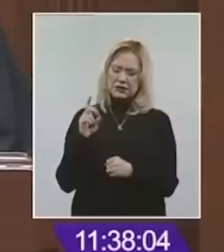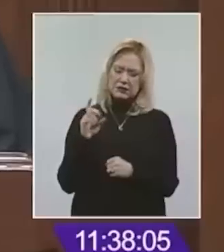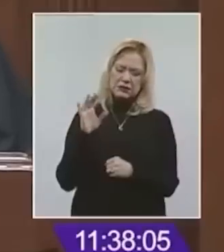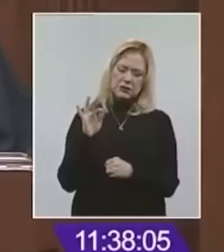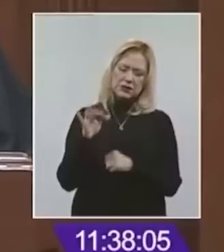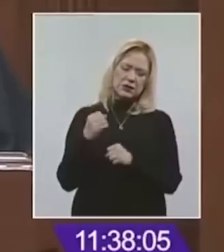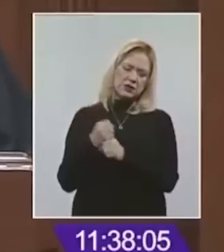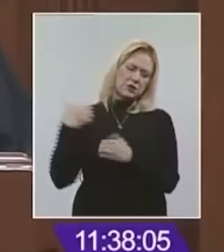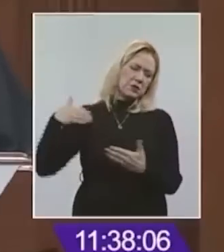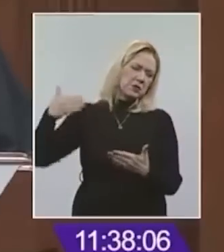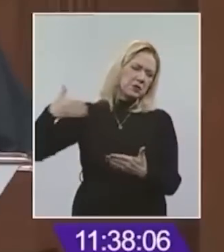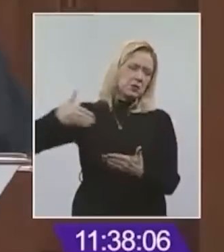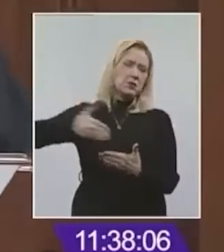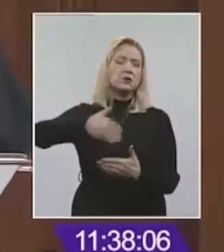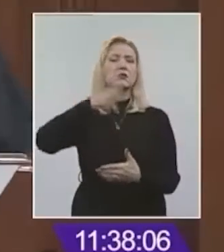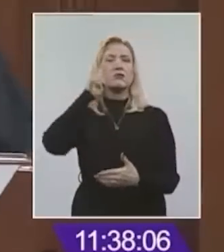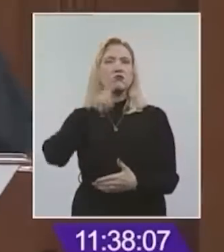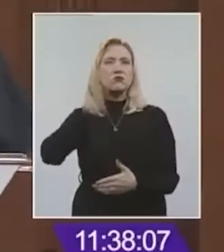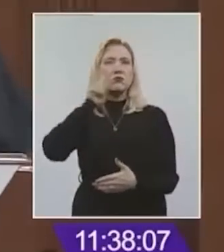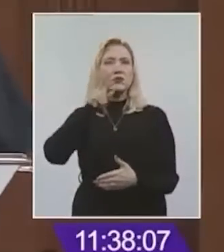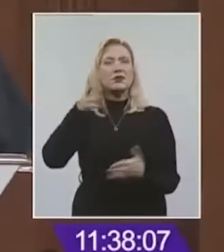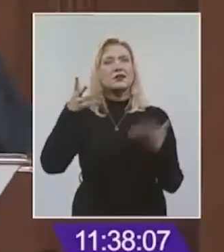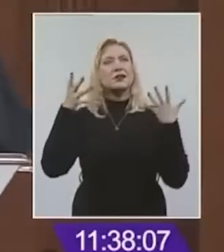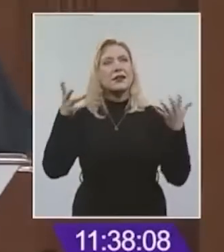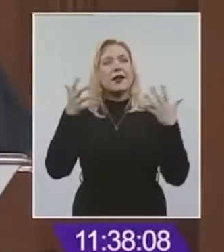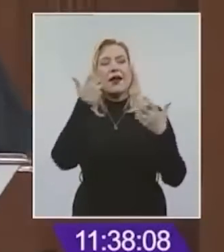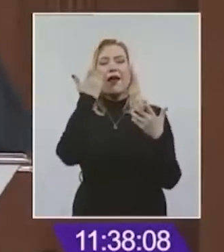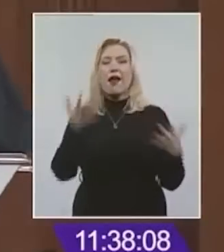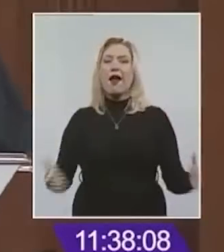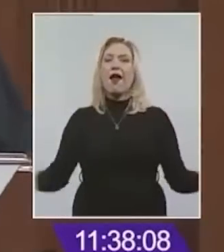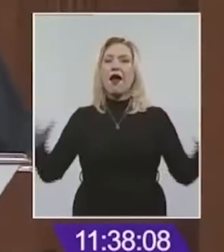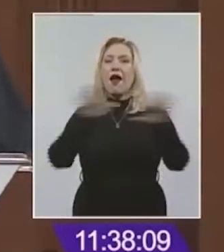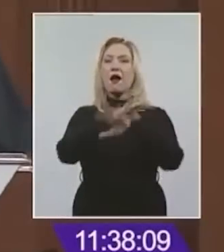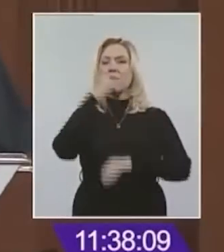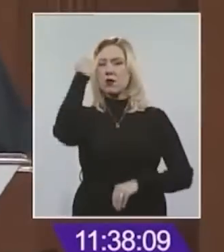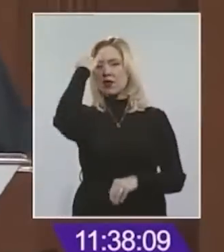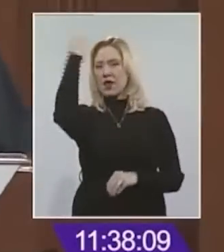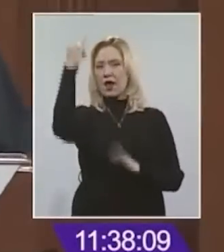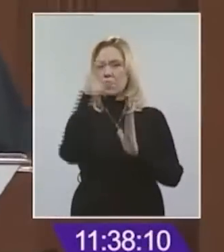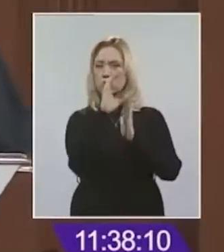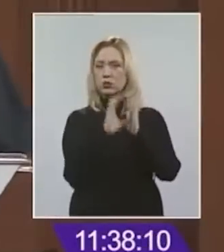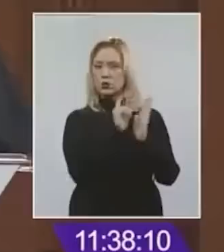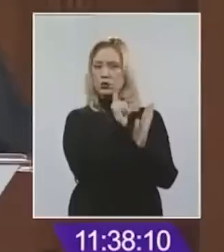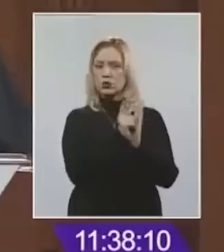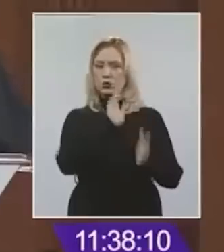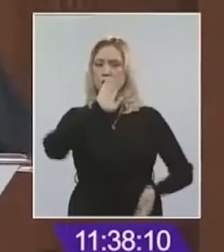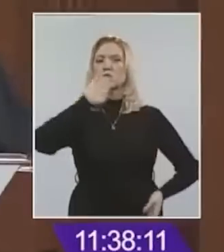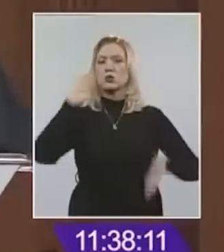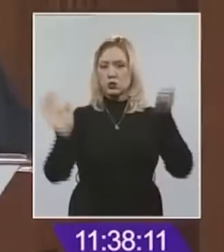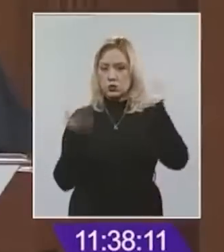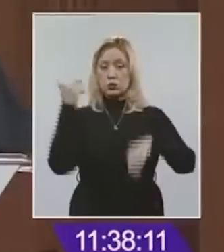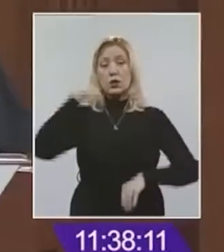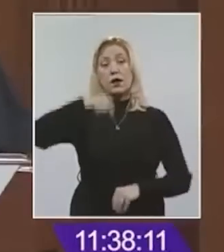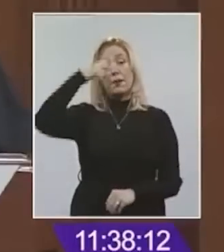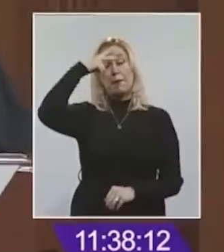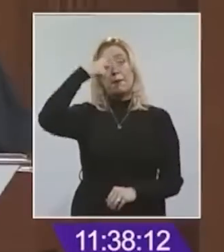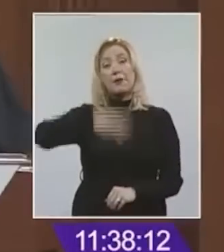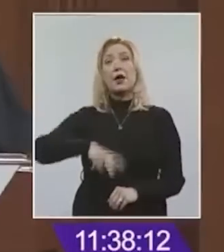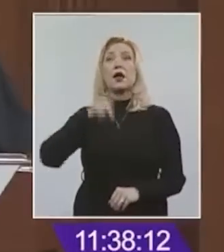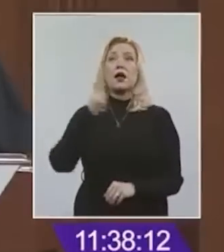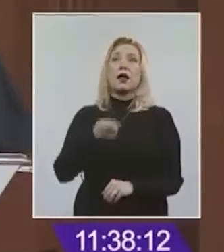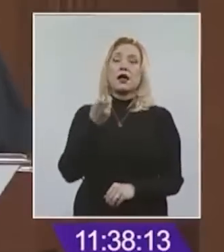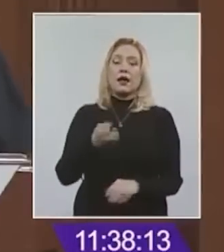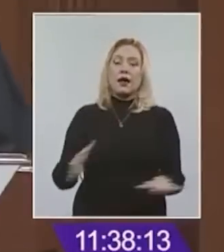independencia judicial no me parece que esté para nada en riesgo, sino que al contrario, se está buscando la manera en que esa independencia judicial pues pueda de